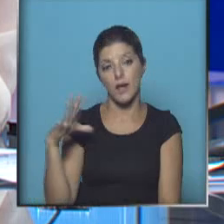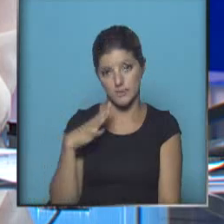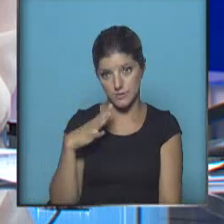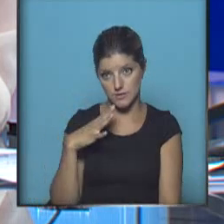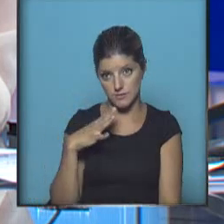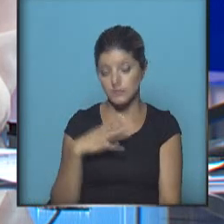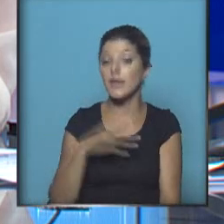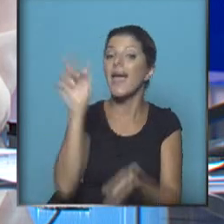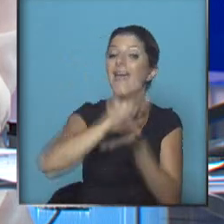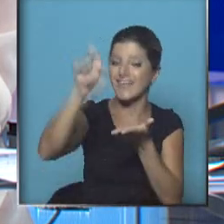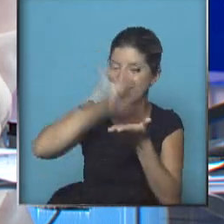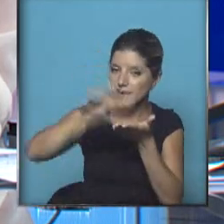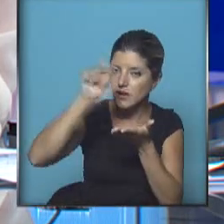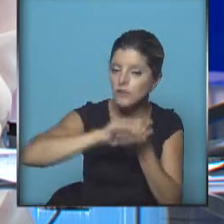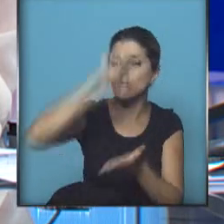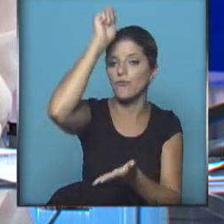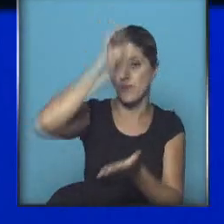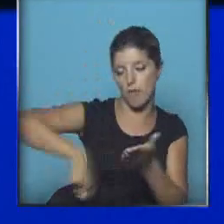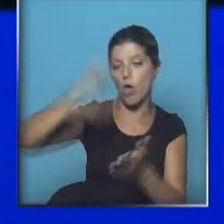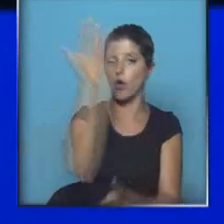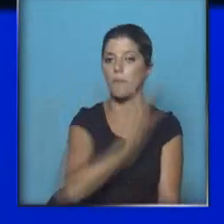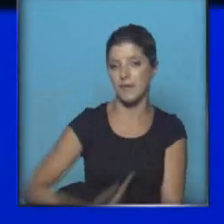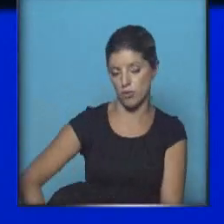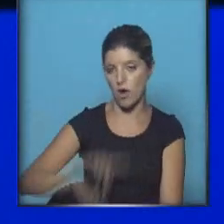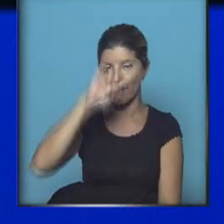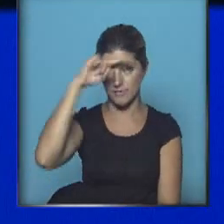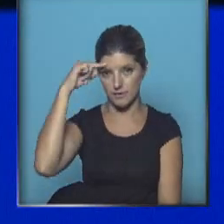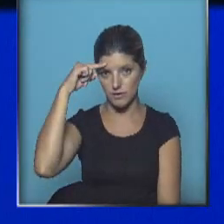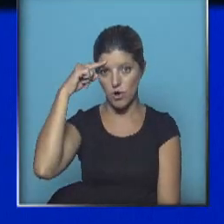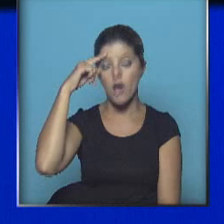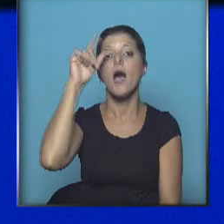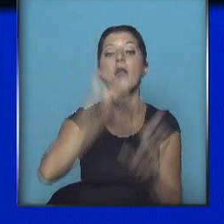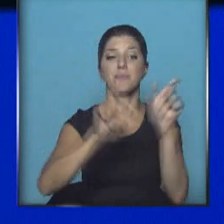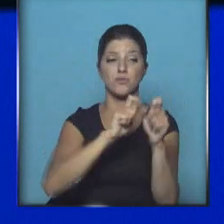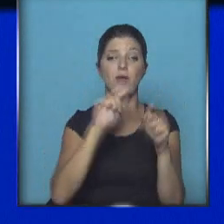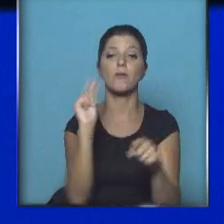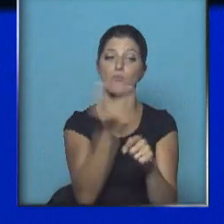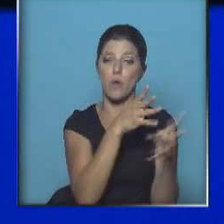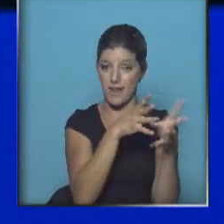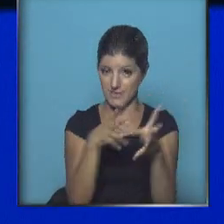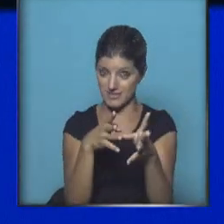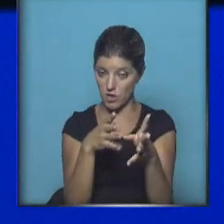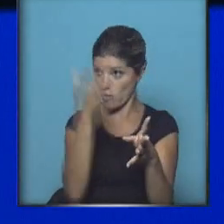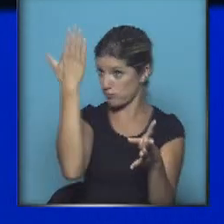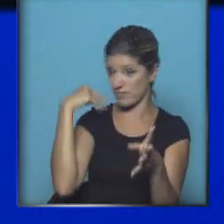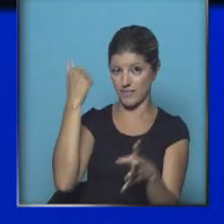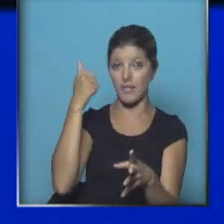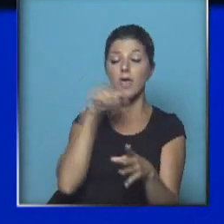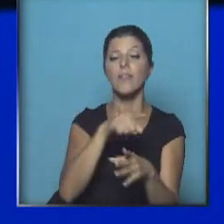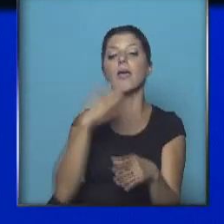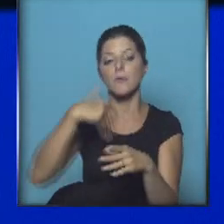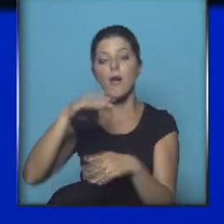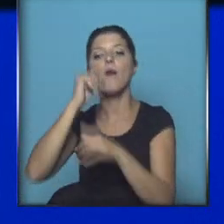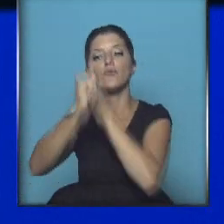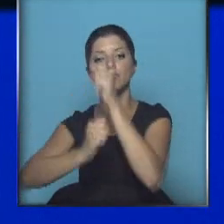compromiso escrito, firmado por el gobierno argentino, ante las víctimas del atentado, de poner en